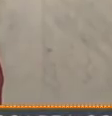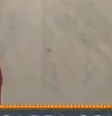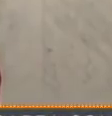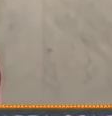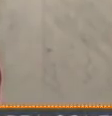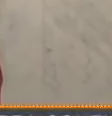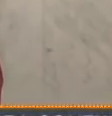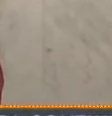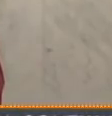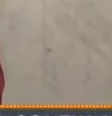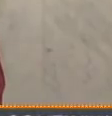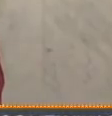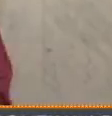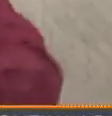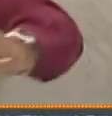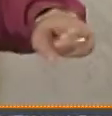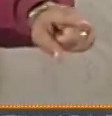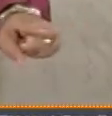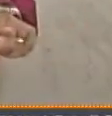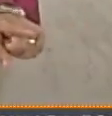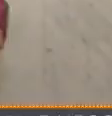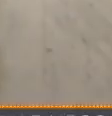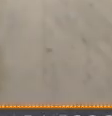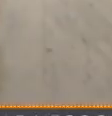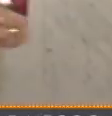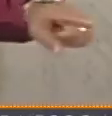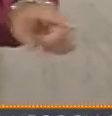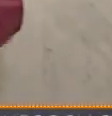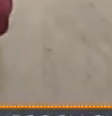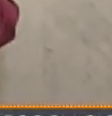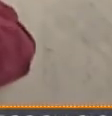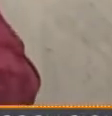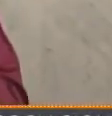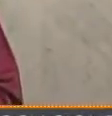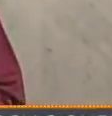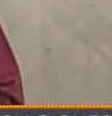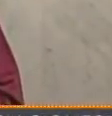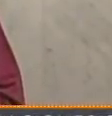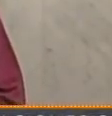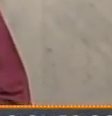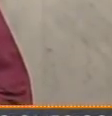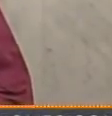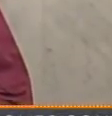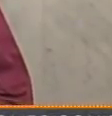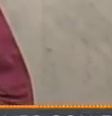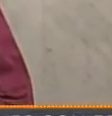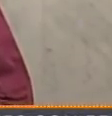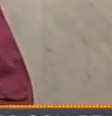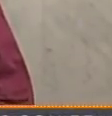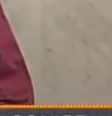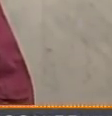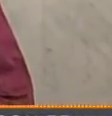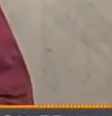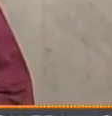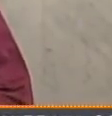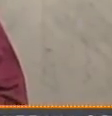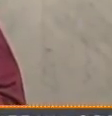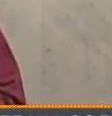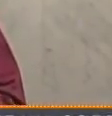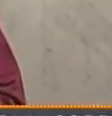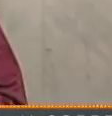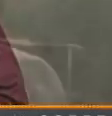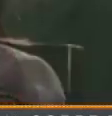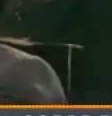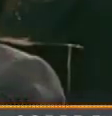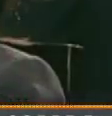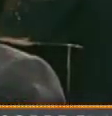nos espera. Yo vi a esa juventud, vi a las mujeres en las grandes marchas, en las grandes